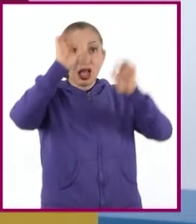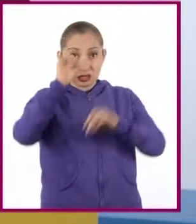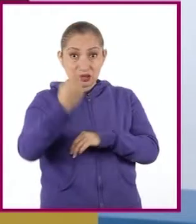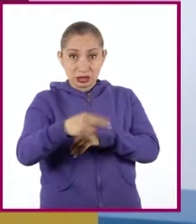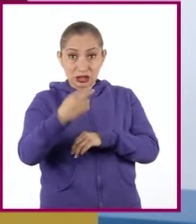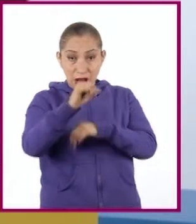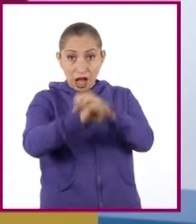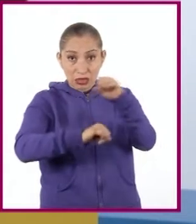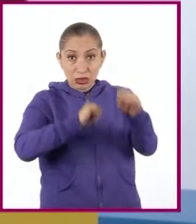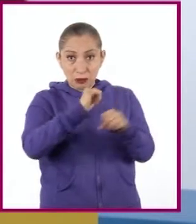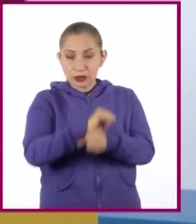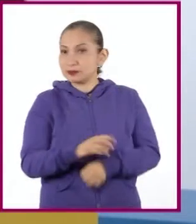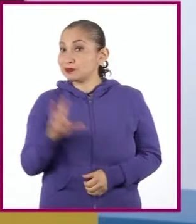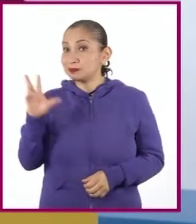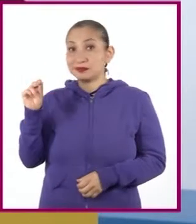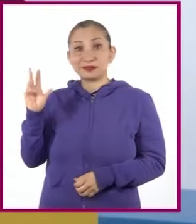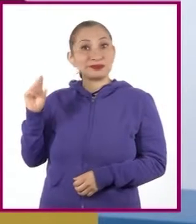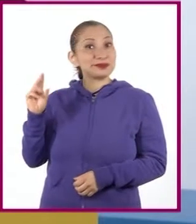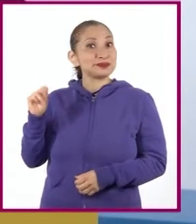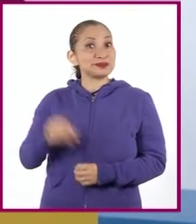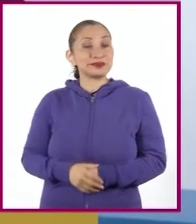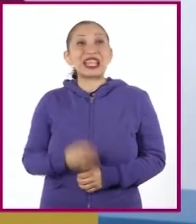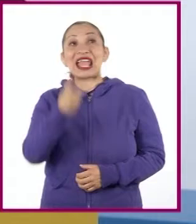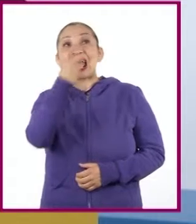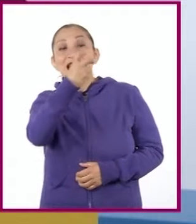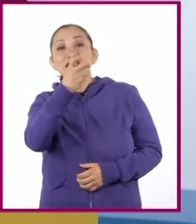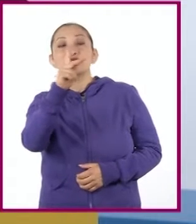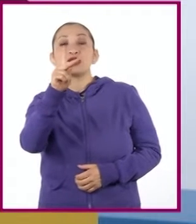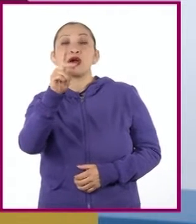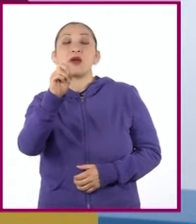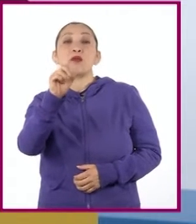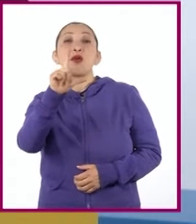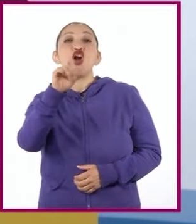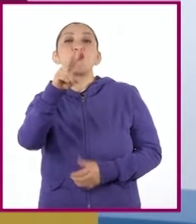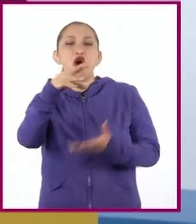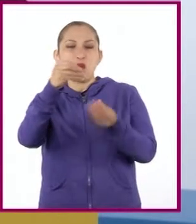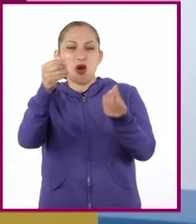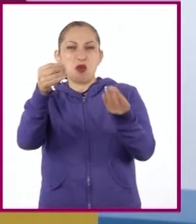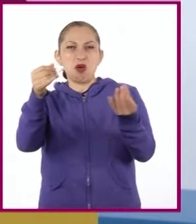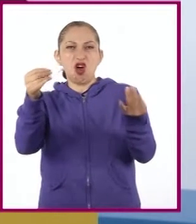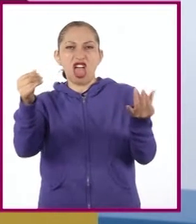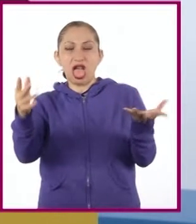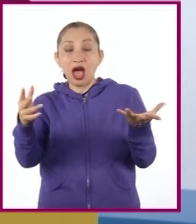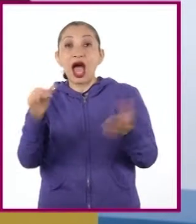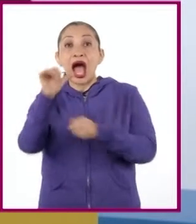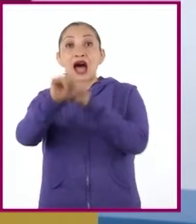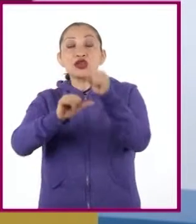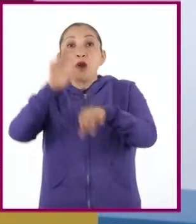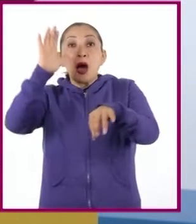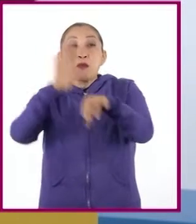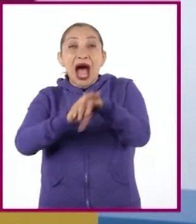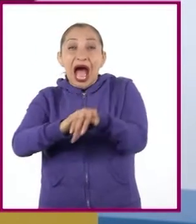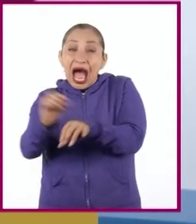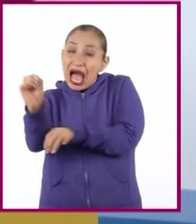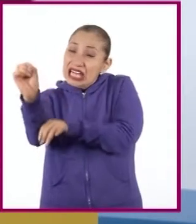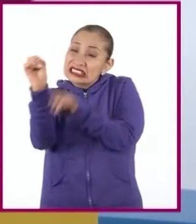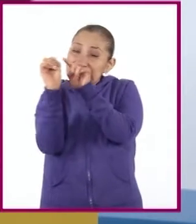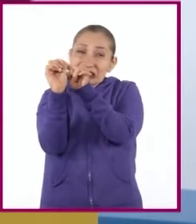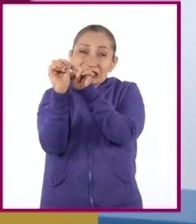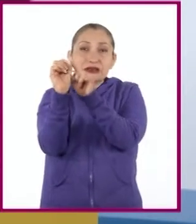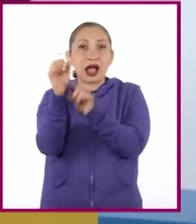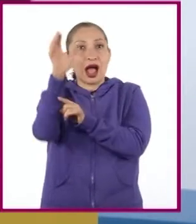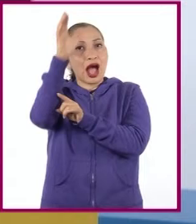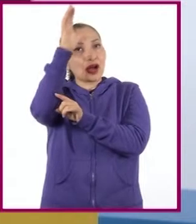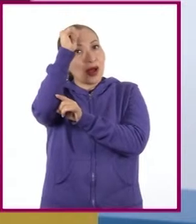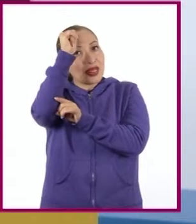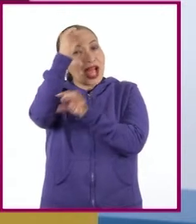átomos? No, Enrique. Eso es polvo. Los átomos son aún más pequeños.